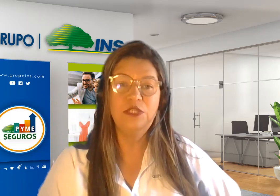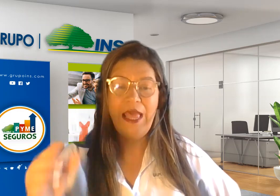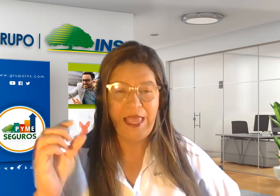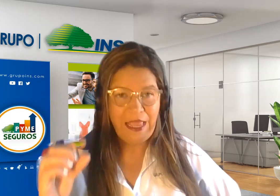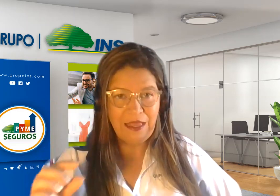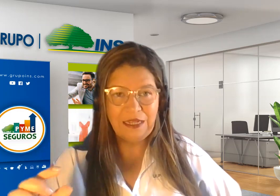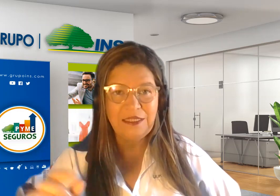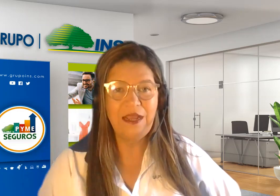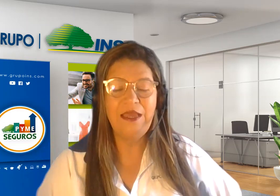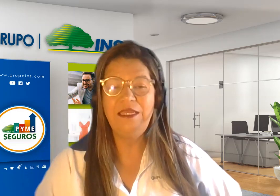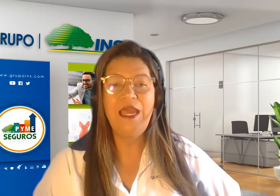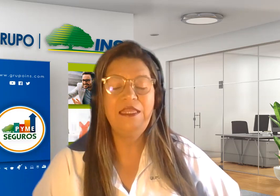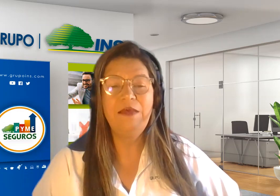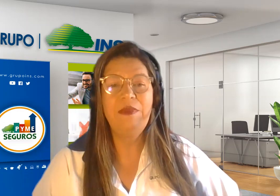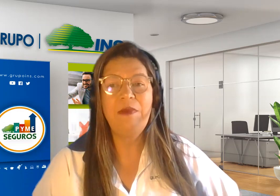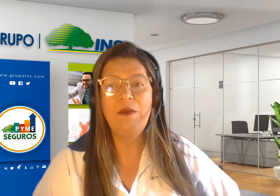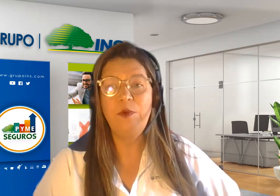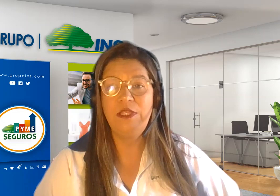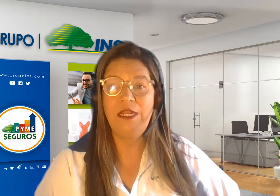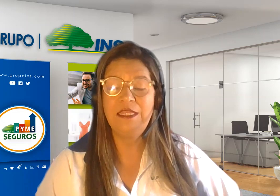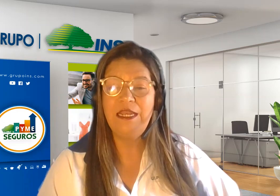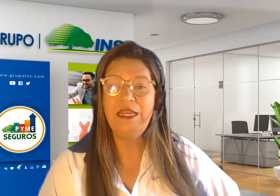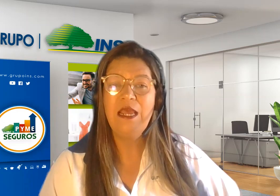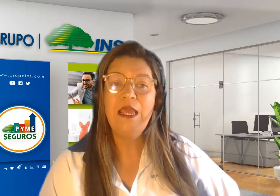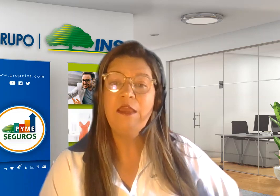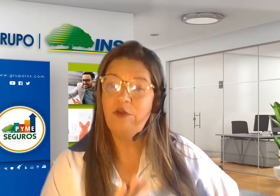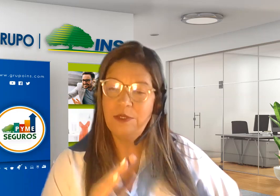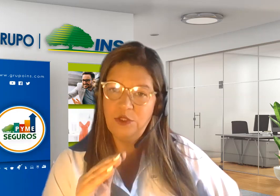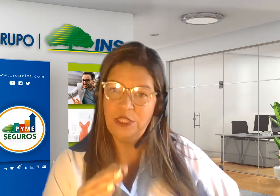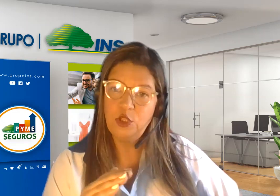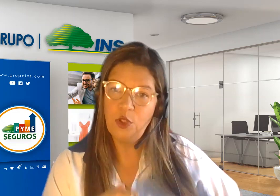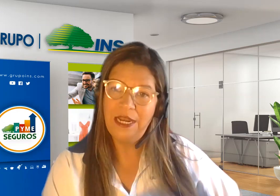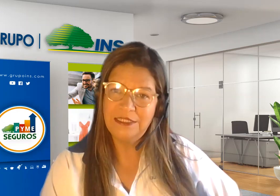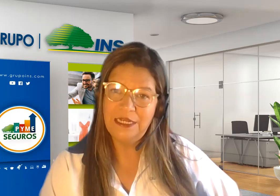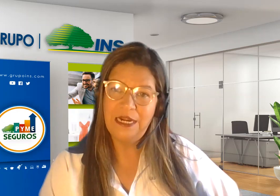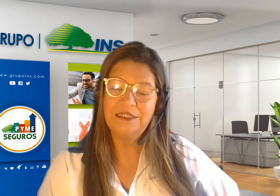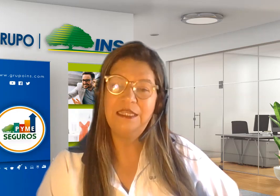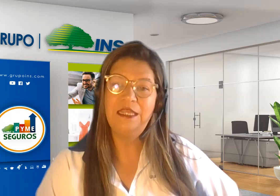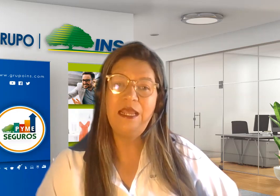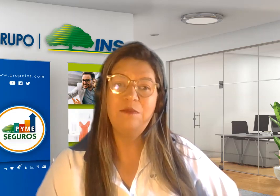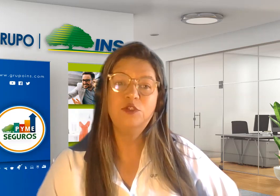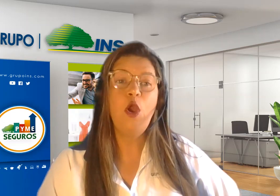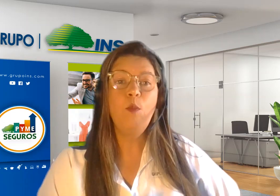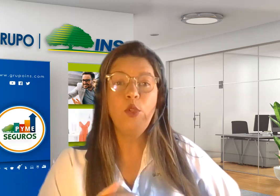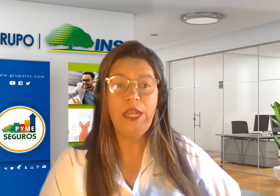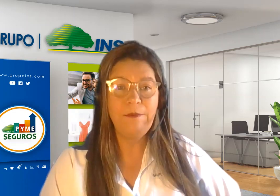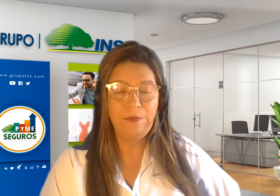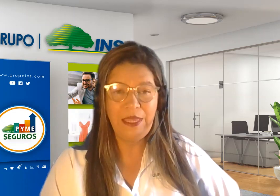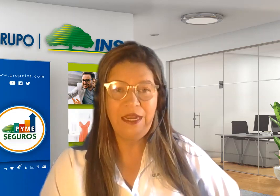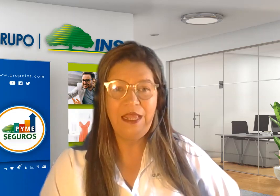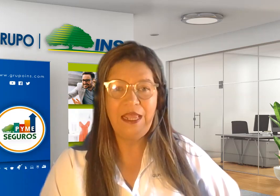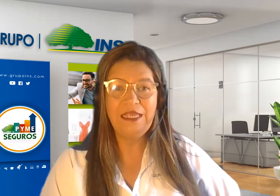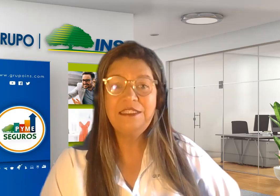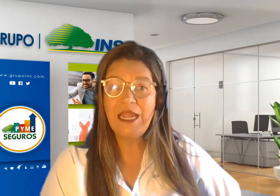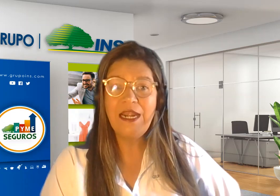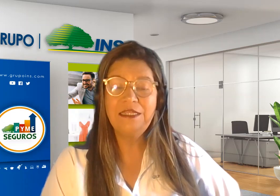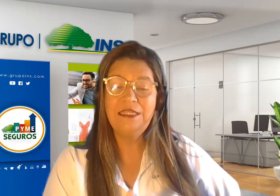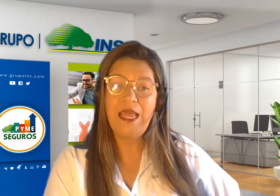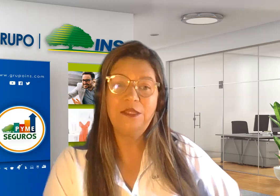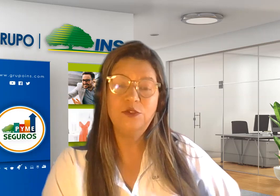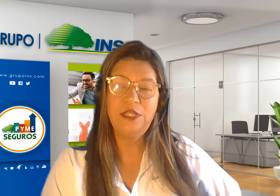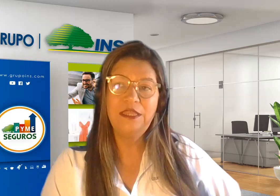pyme seguros ingresan ahí ahí también van a poder tener información de todas las charlas que tenemos podrán ver